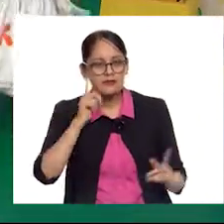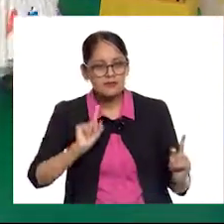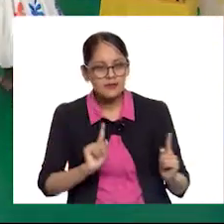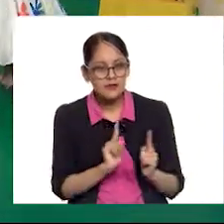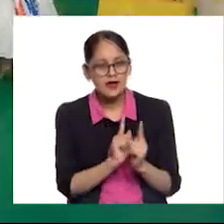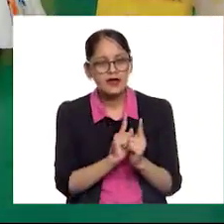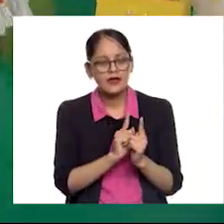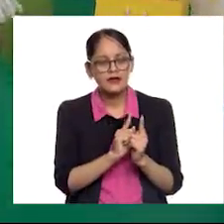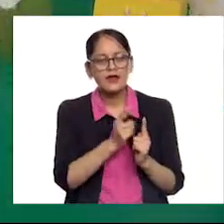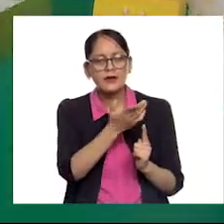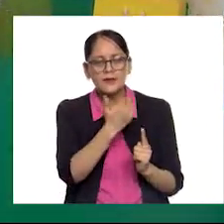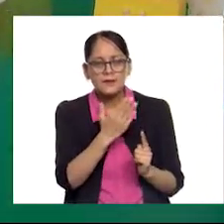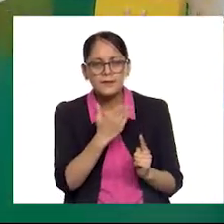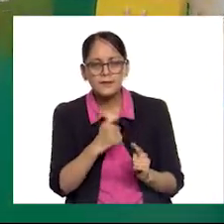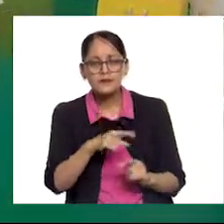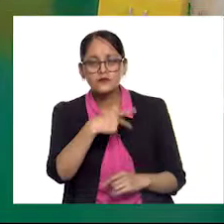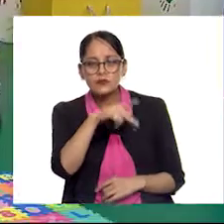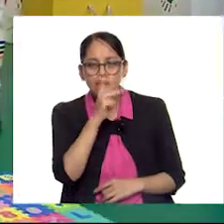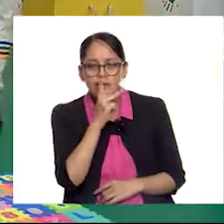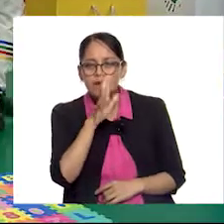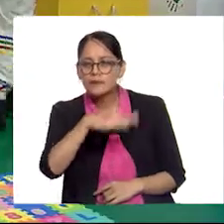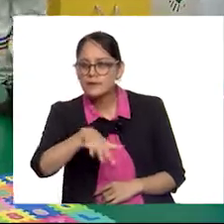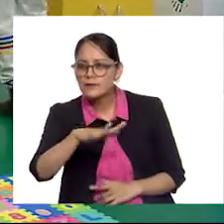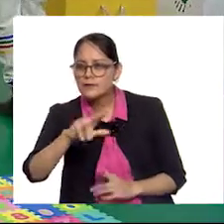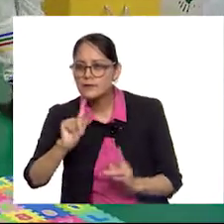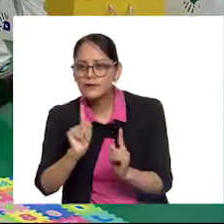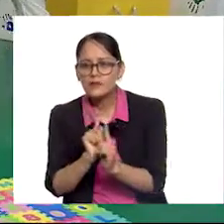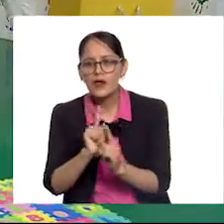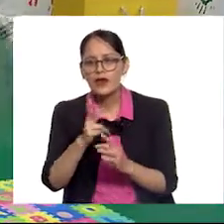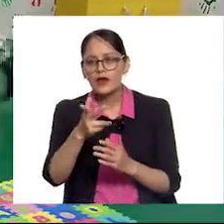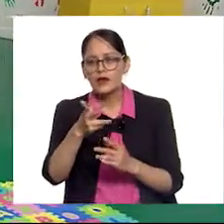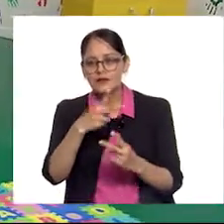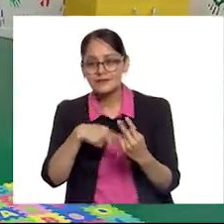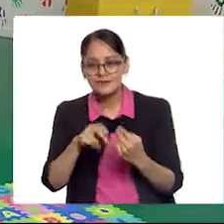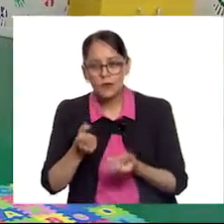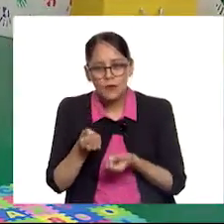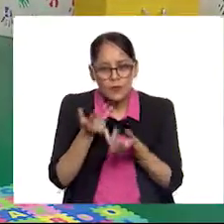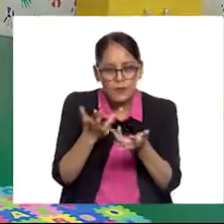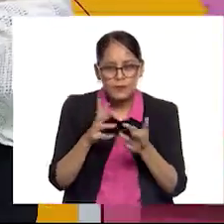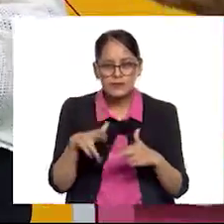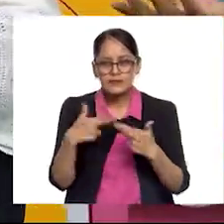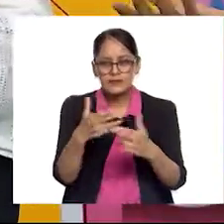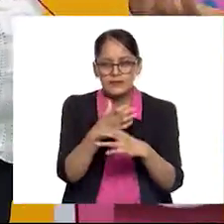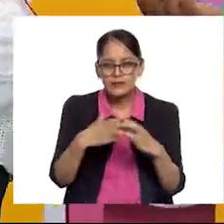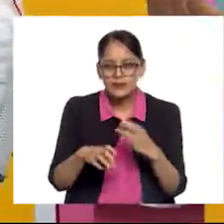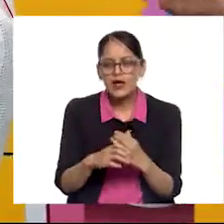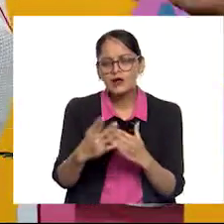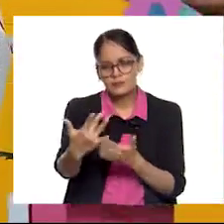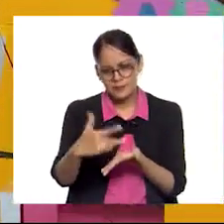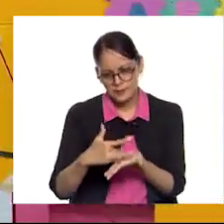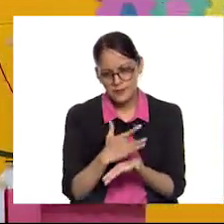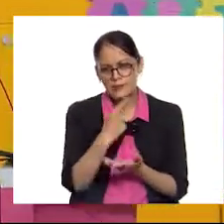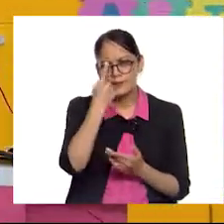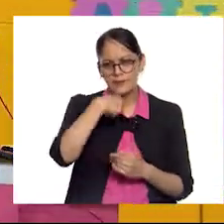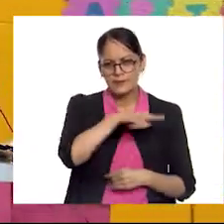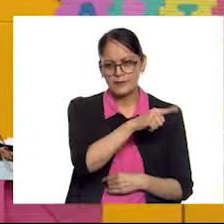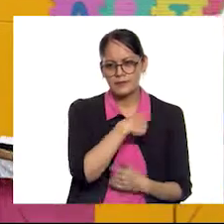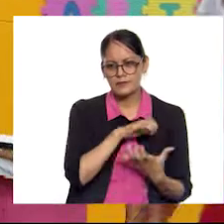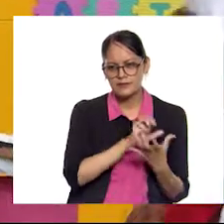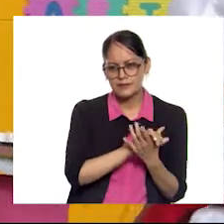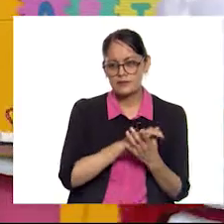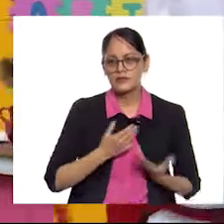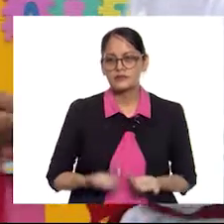la confianza del padre de la joven. Lo comó de halagos y favores para obtener su apoyo en el deseado